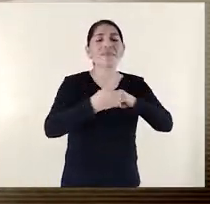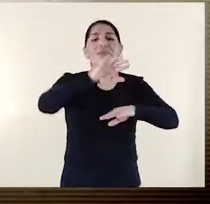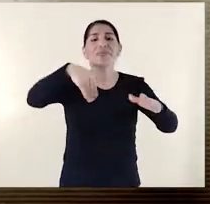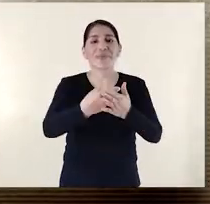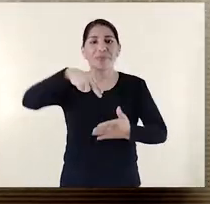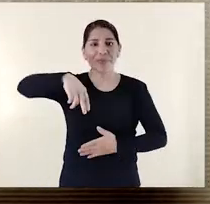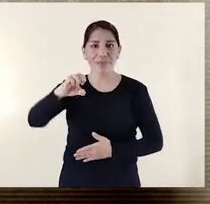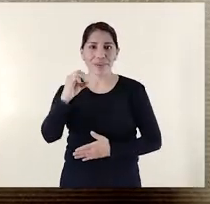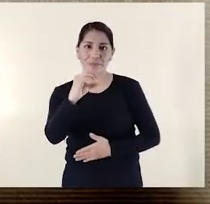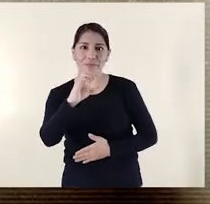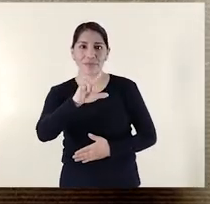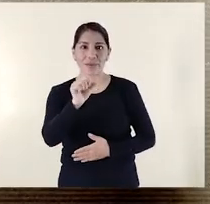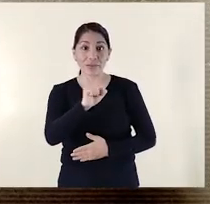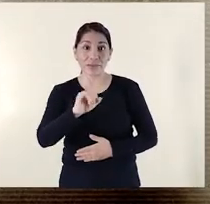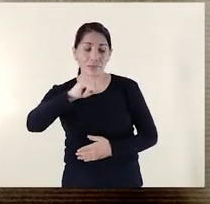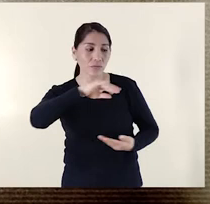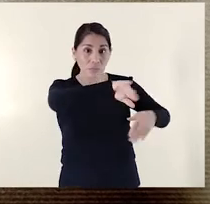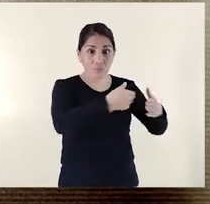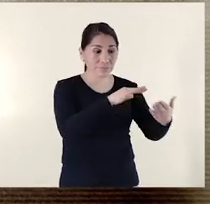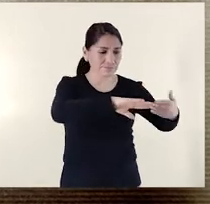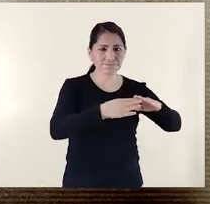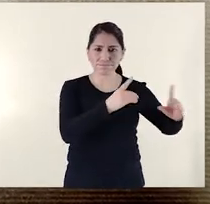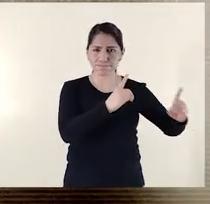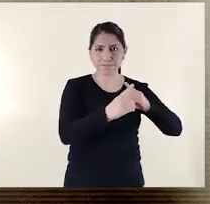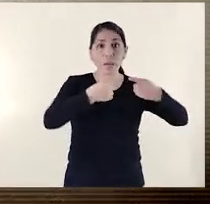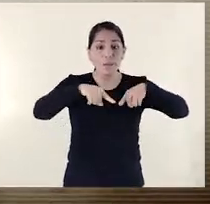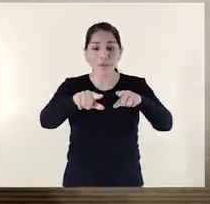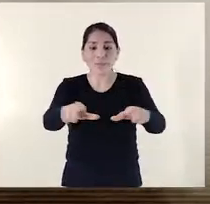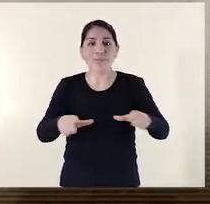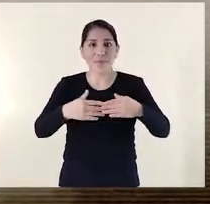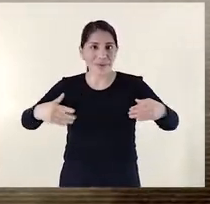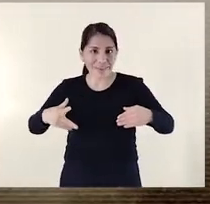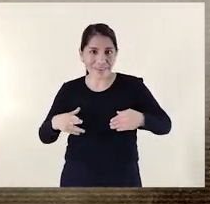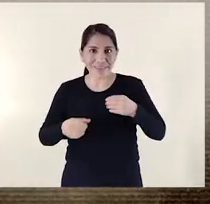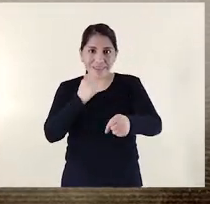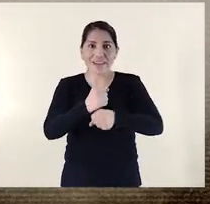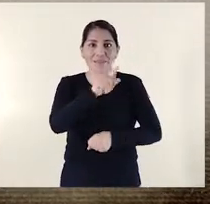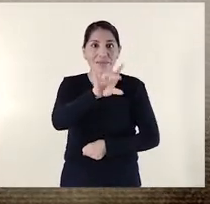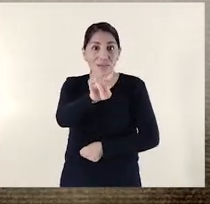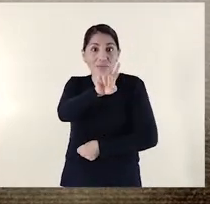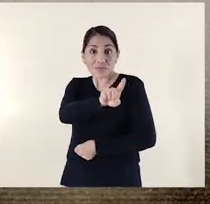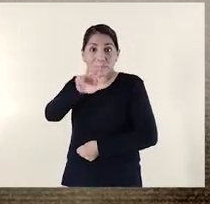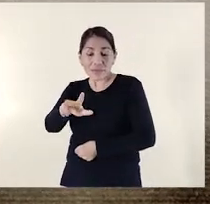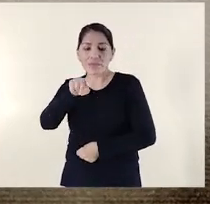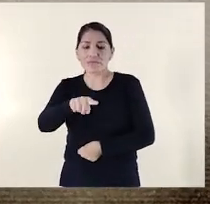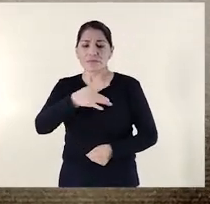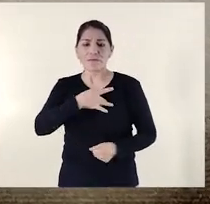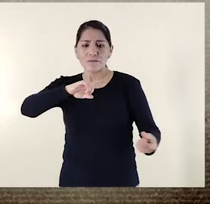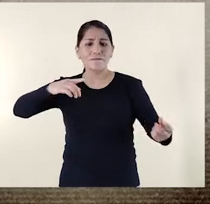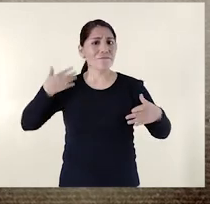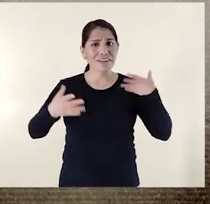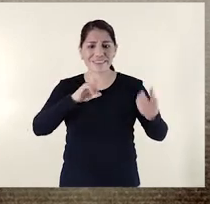en neoclásico es aún bastante controversial en la ciudad, pero este lugar inaugurado en 1813 es un feliz ejemplo del